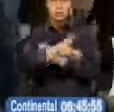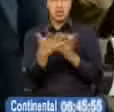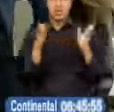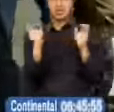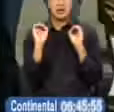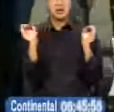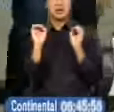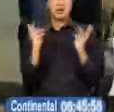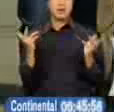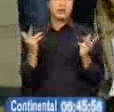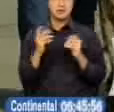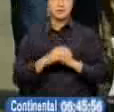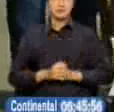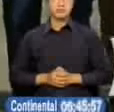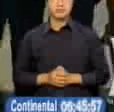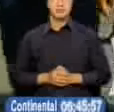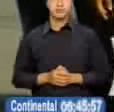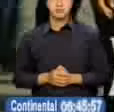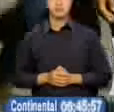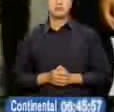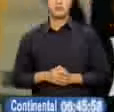de la república rafael correa